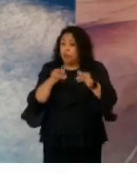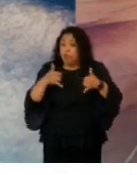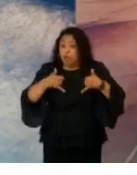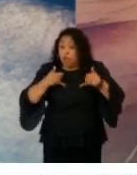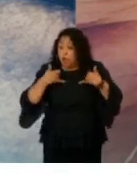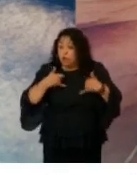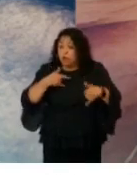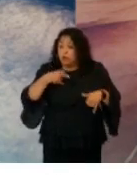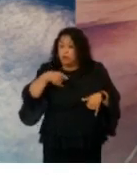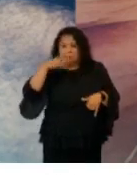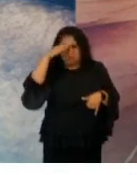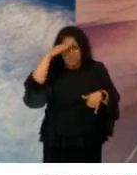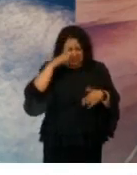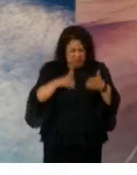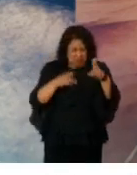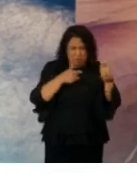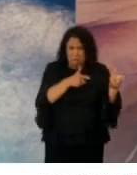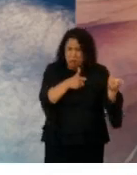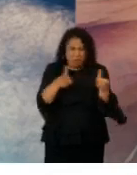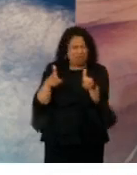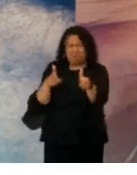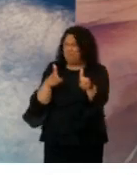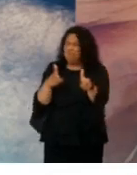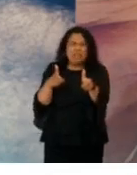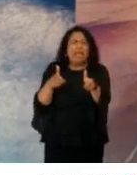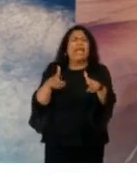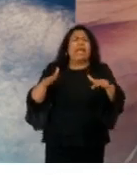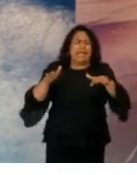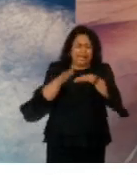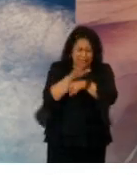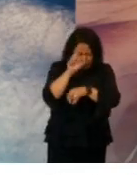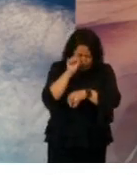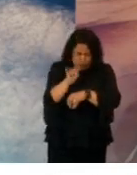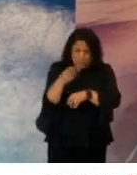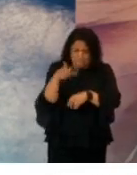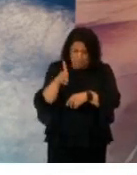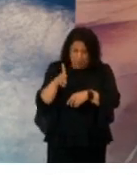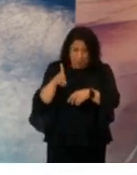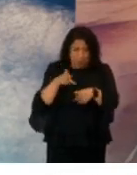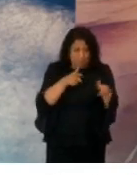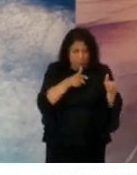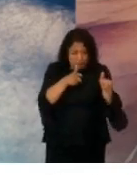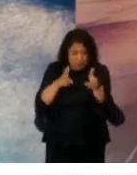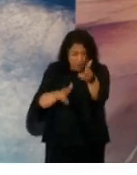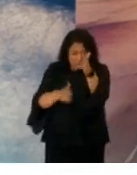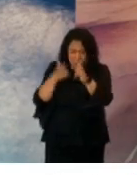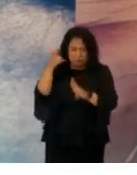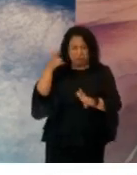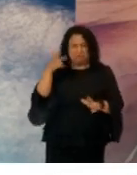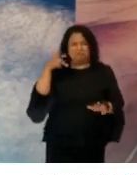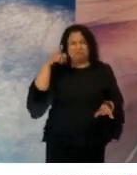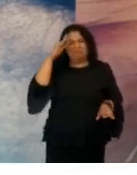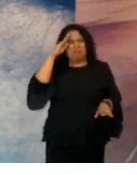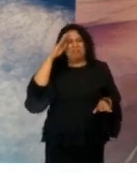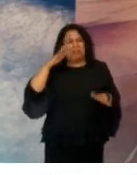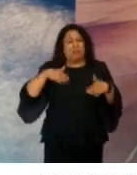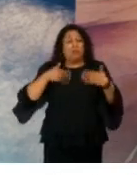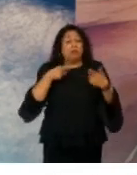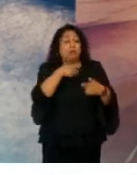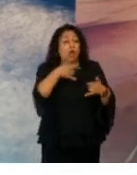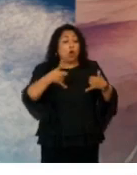no creen en la revolución armada, creen en el cambio, pero no en la revolución armada. Y los jóvenes españoles sentaron un principio